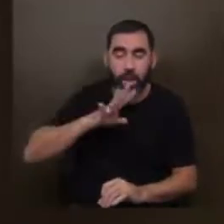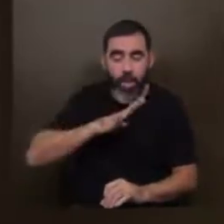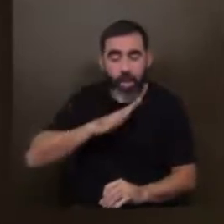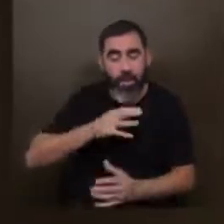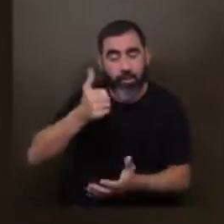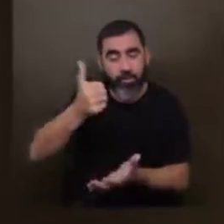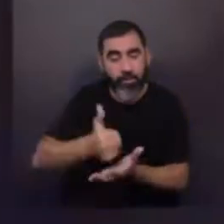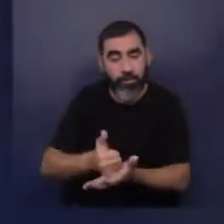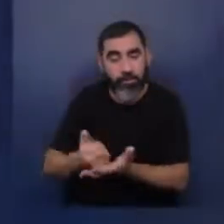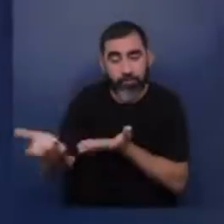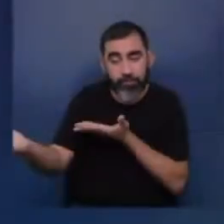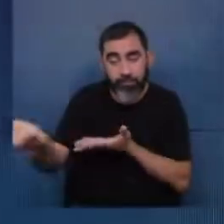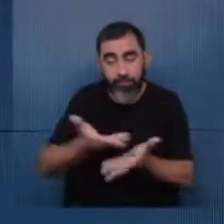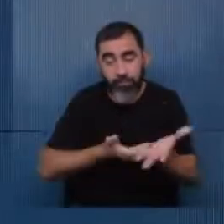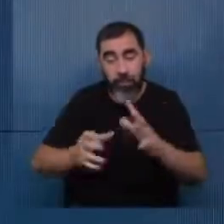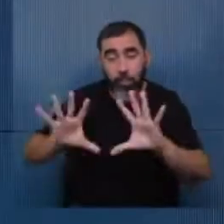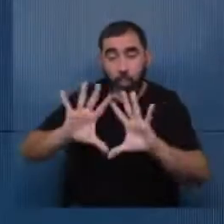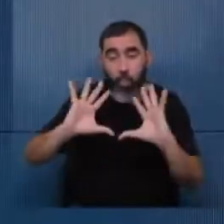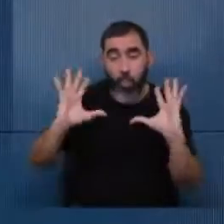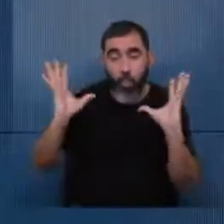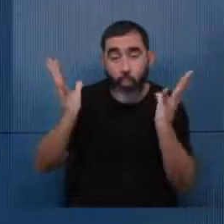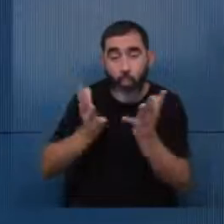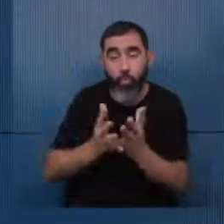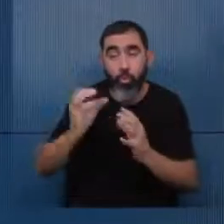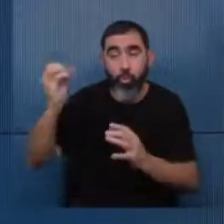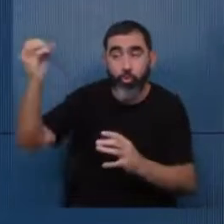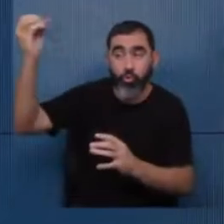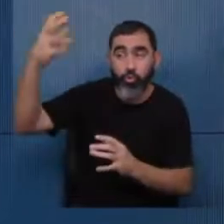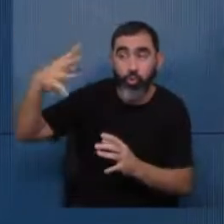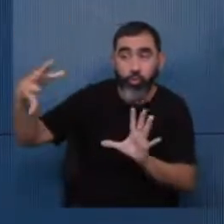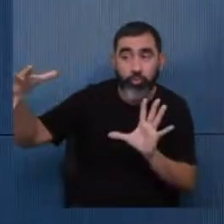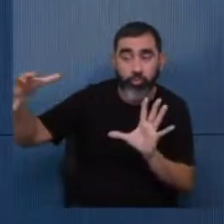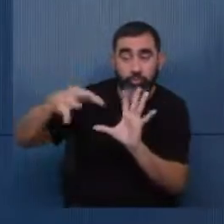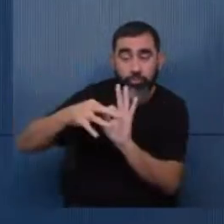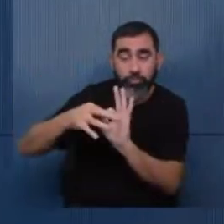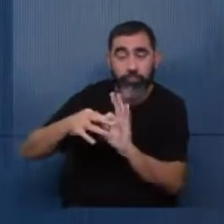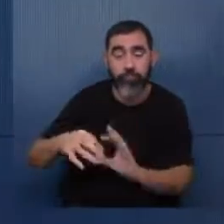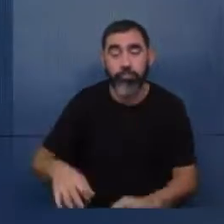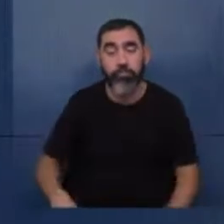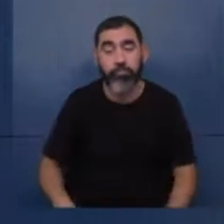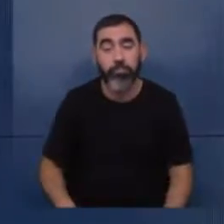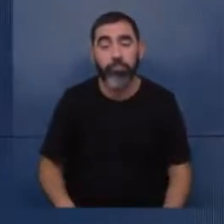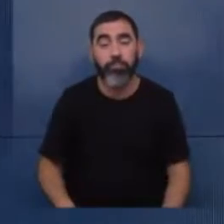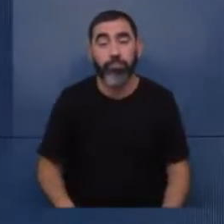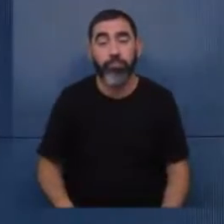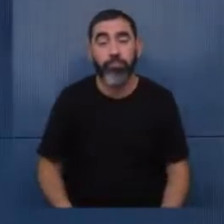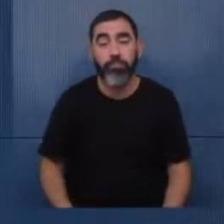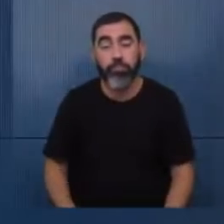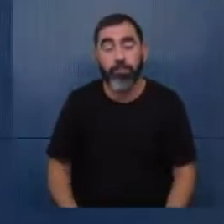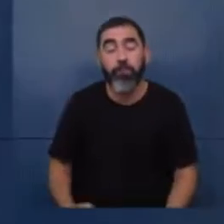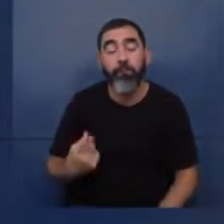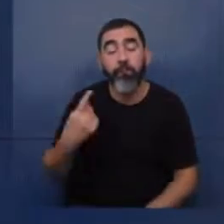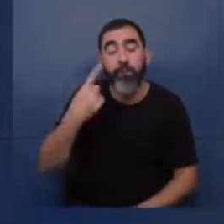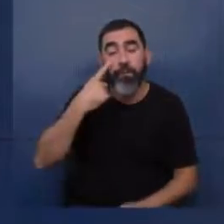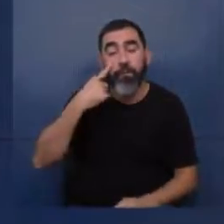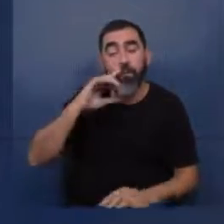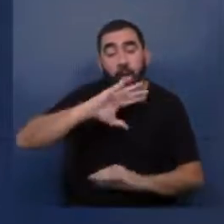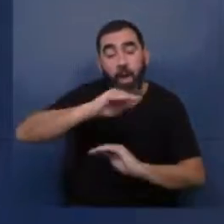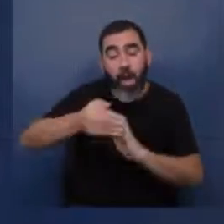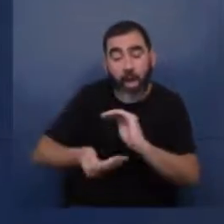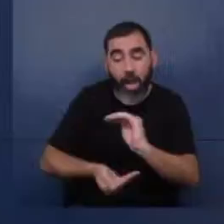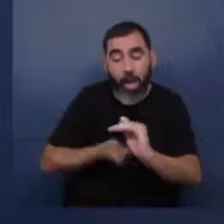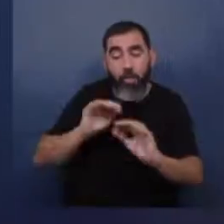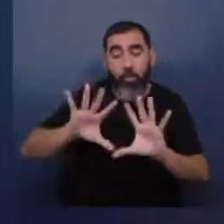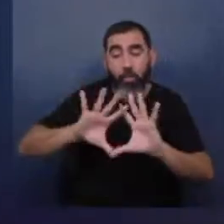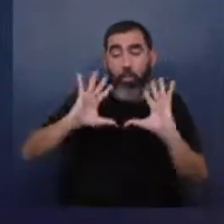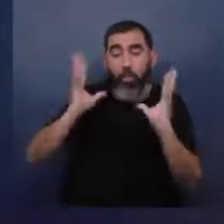Es esa interacción entre la Tierra, nuestro planeta, y el Sol. Vivimos, como dicen los astrónomos, en una atmósfera extendida